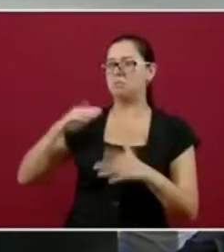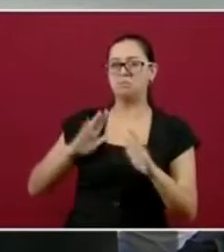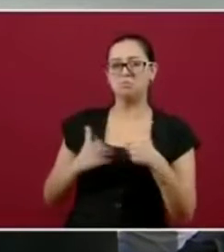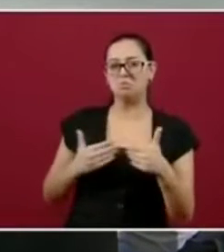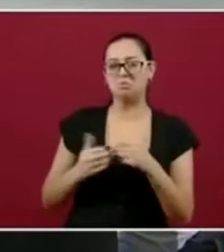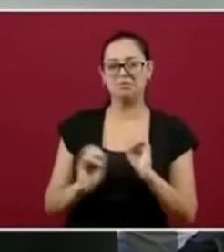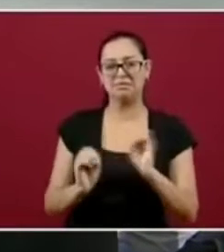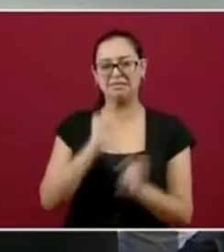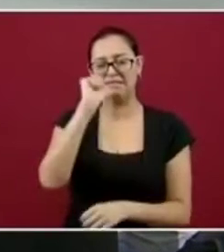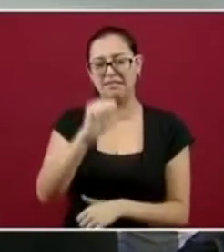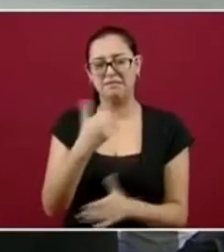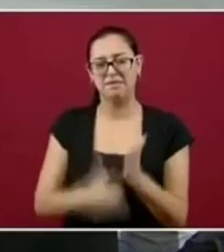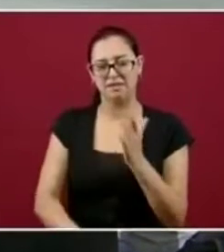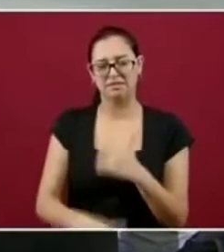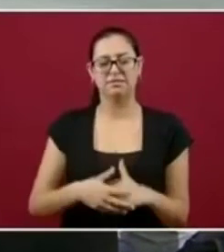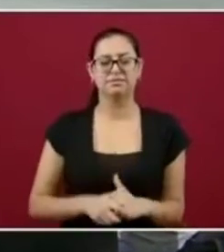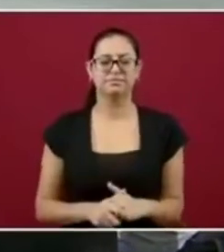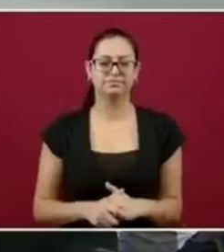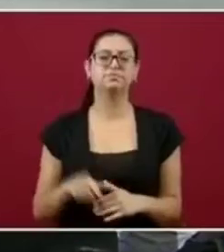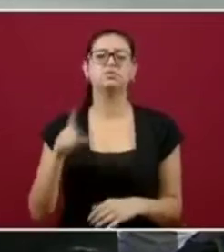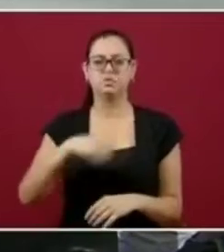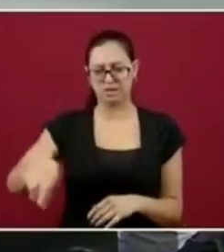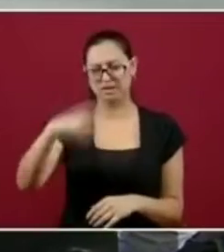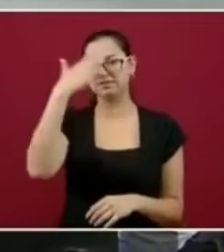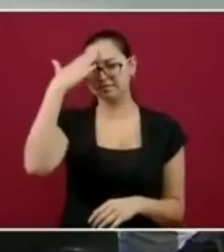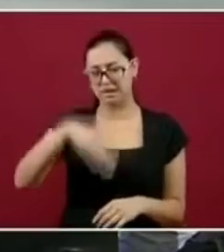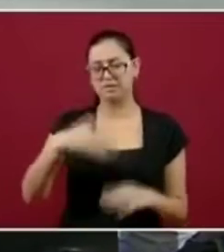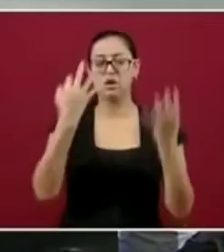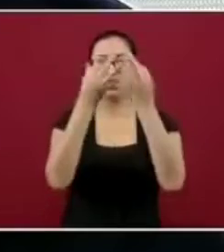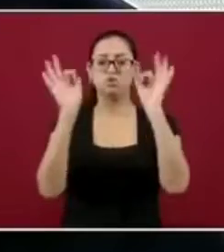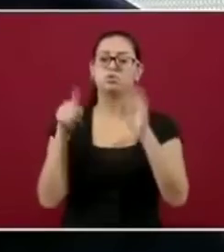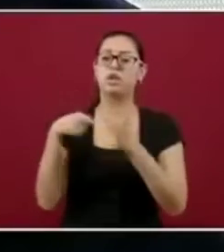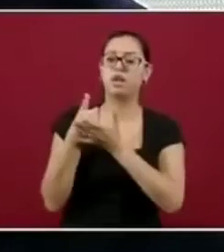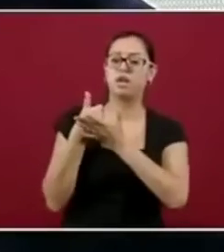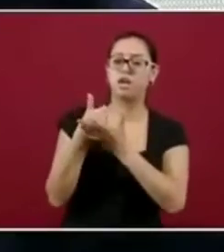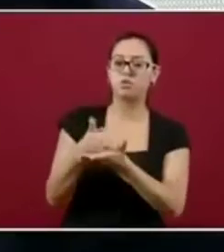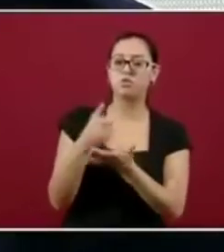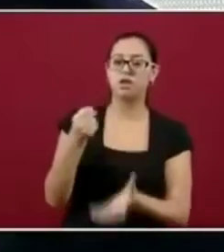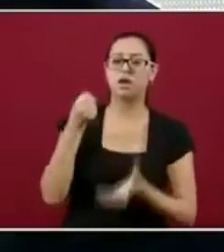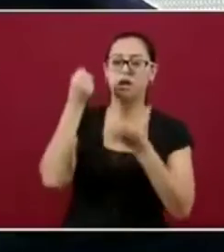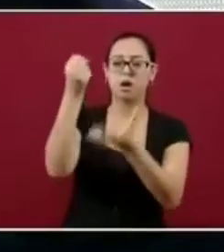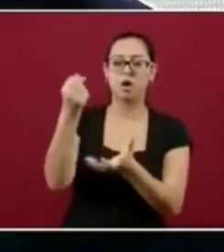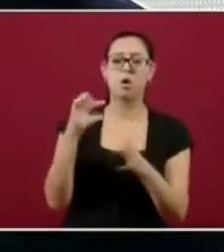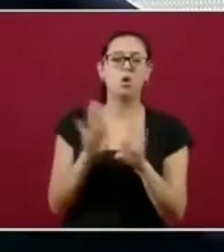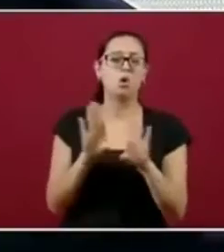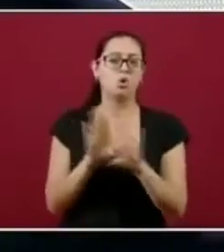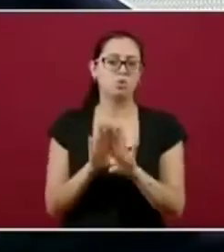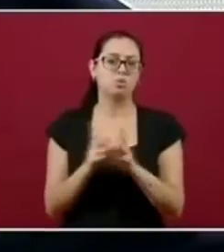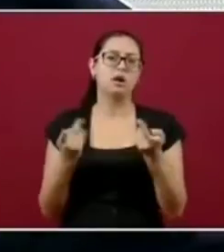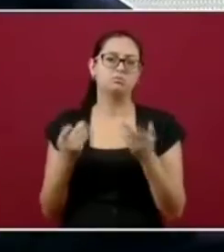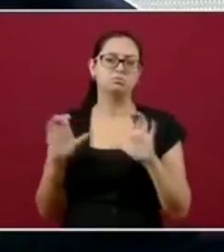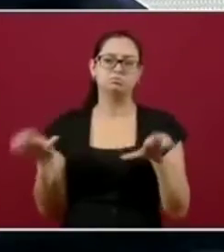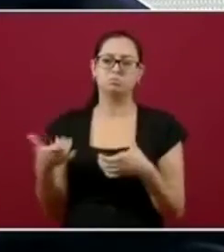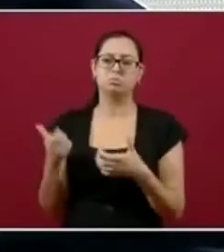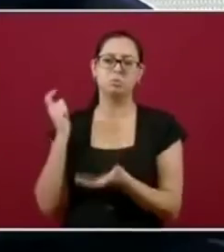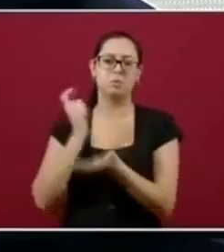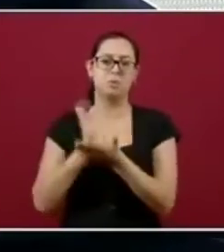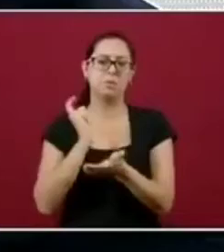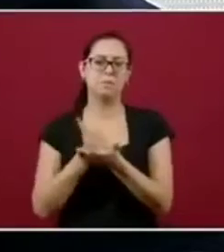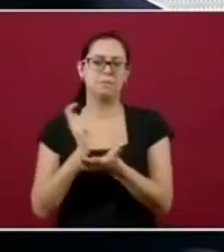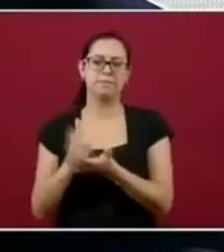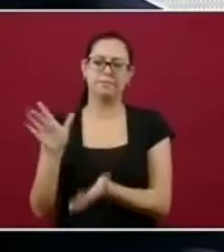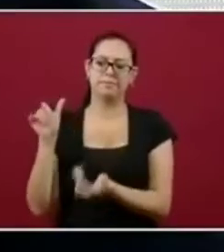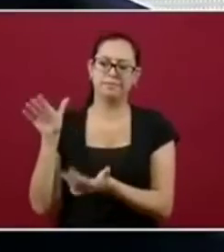el financiamiento de los consulados en buena medida se da a través de las aportaciones de la comunidad. Es